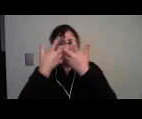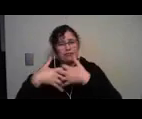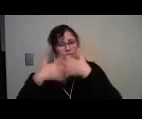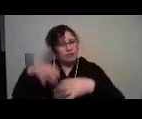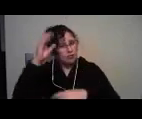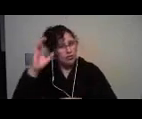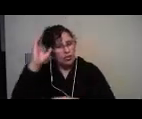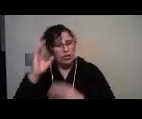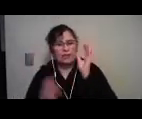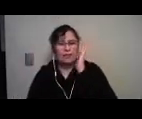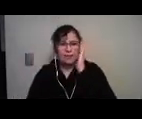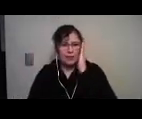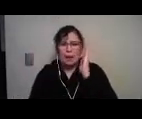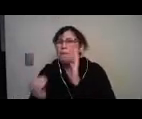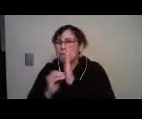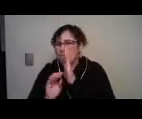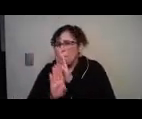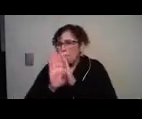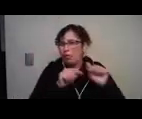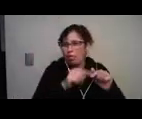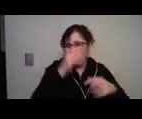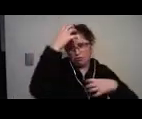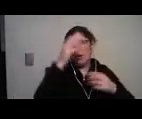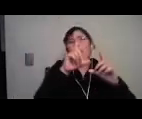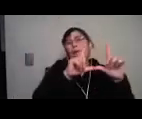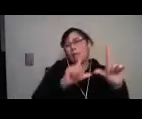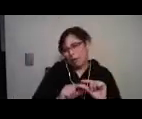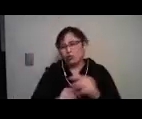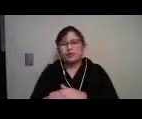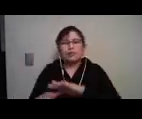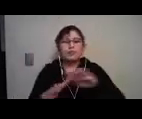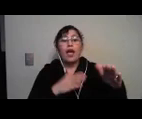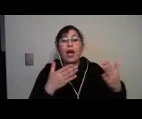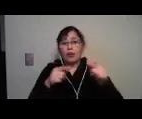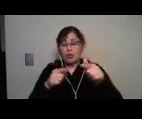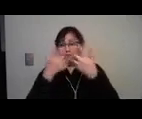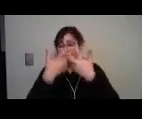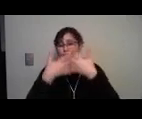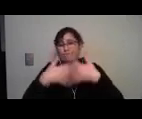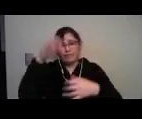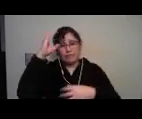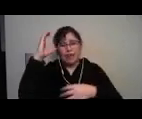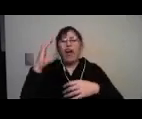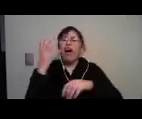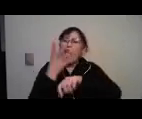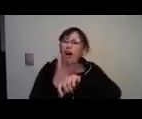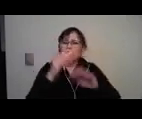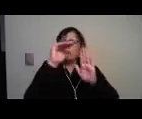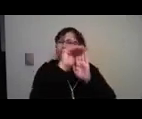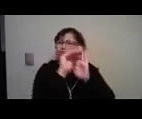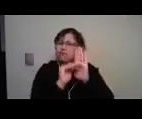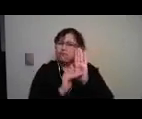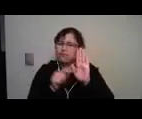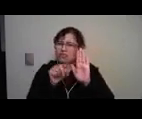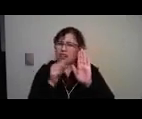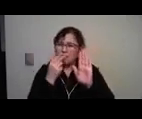En general, ¿cierto? Las funciones cognitivas es un breve listado, ¿cierto? muchas veces los autores van